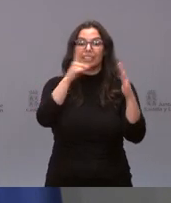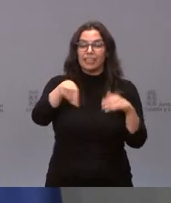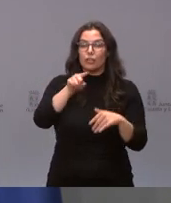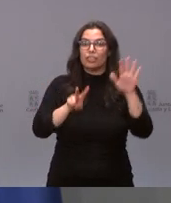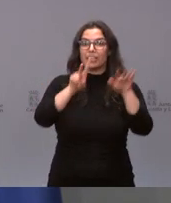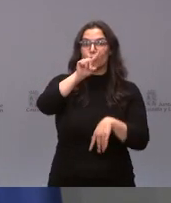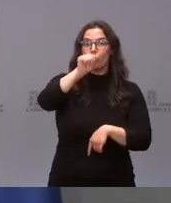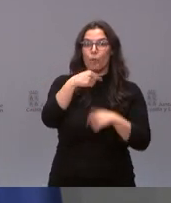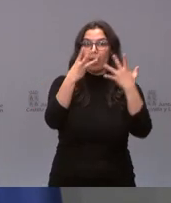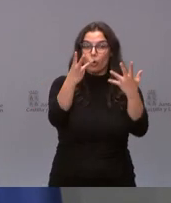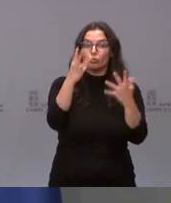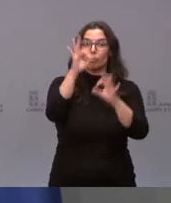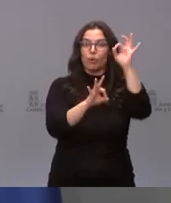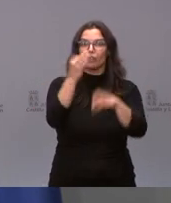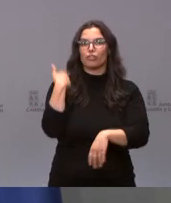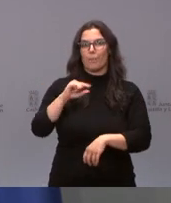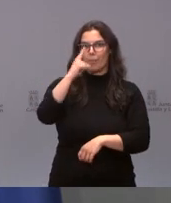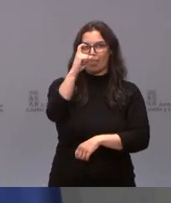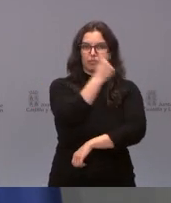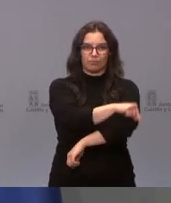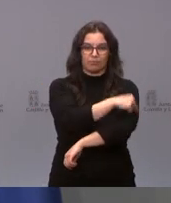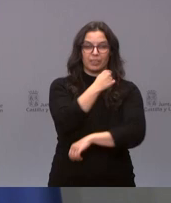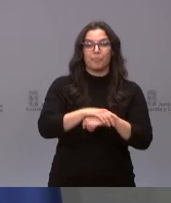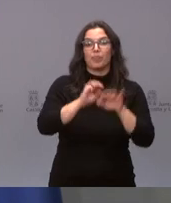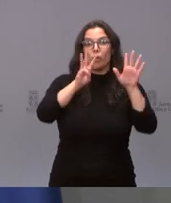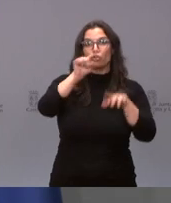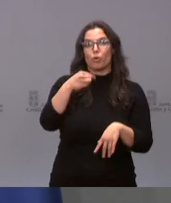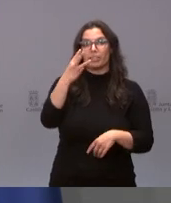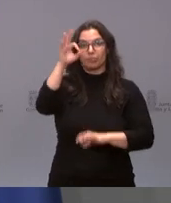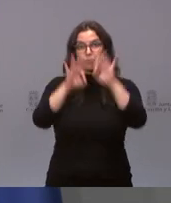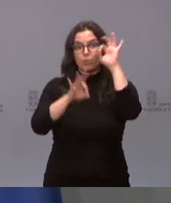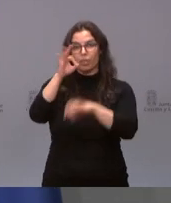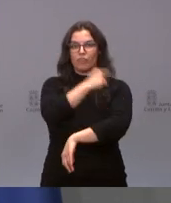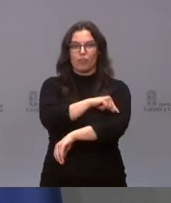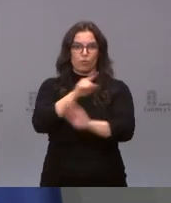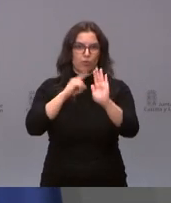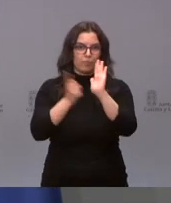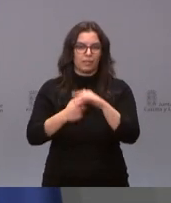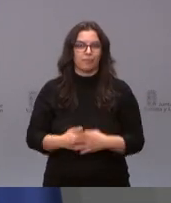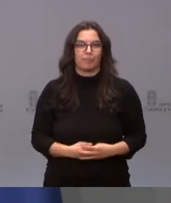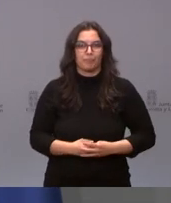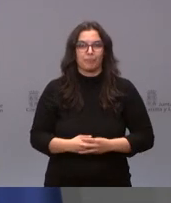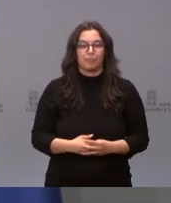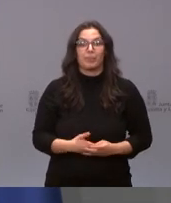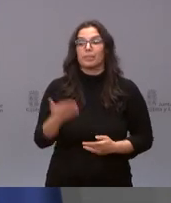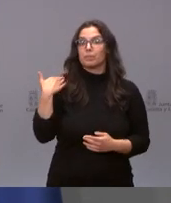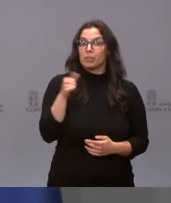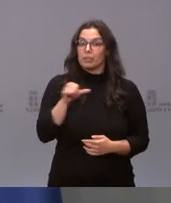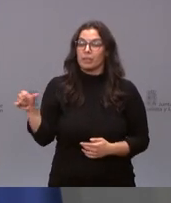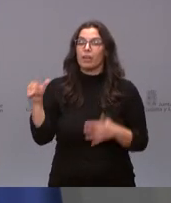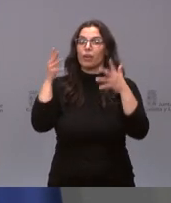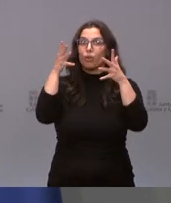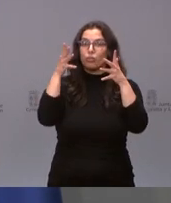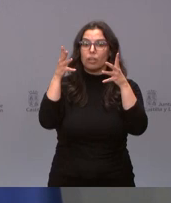8% ya tiene la primera dosis y el 83 por ciento está vacunado al completo la semana pasada en el consejo